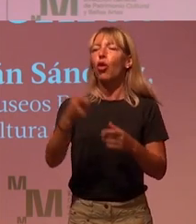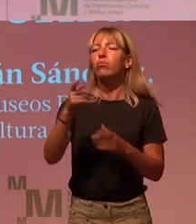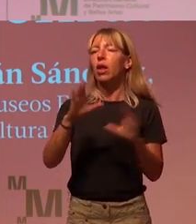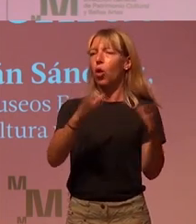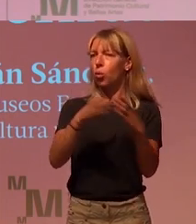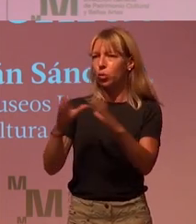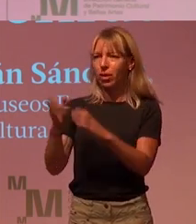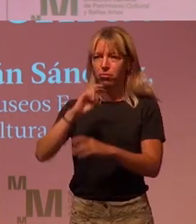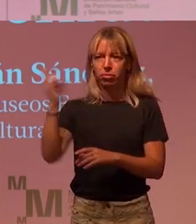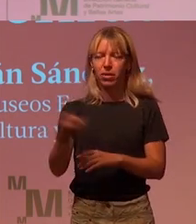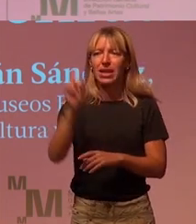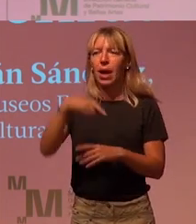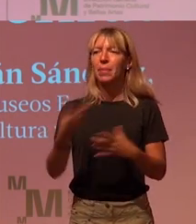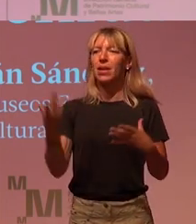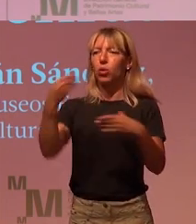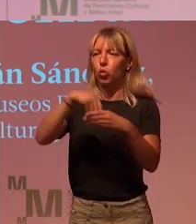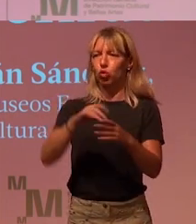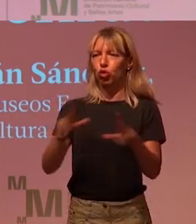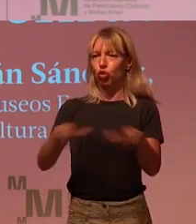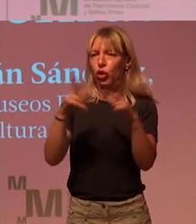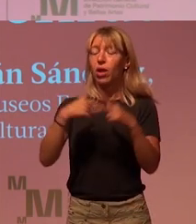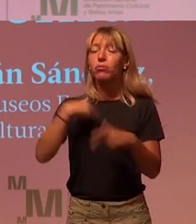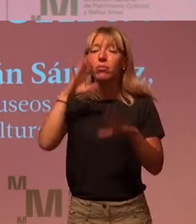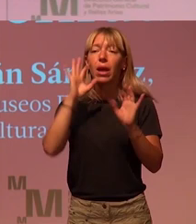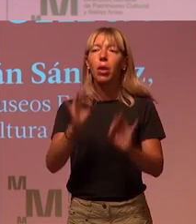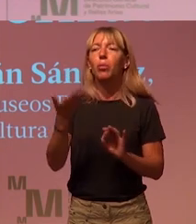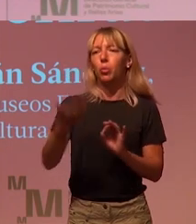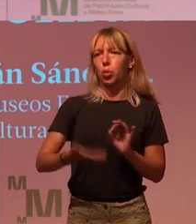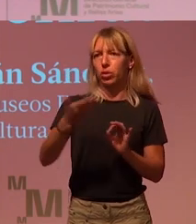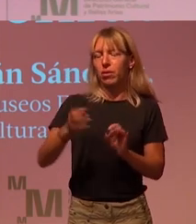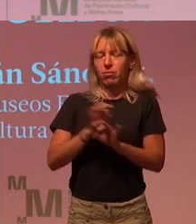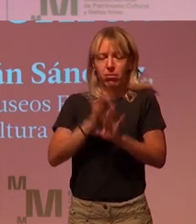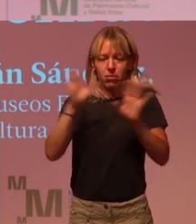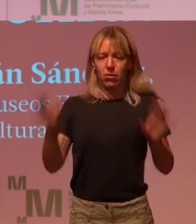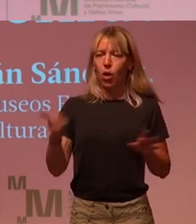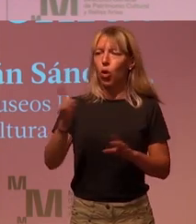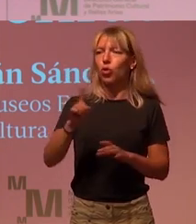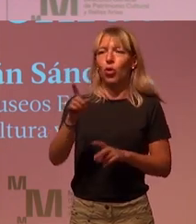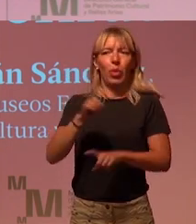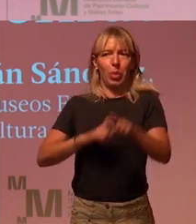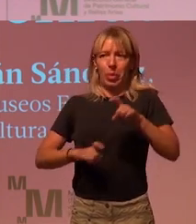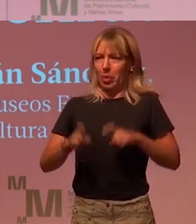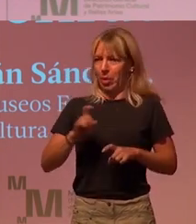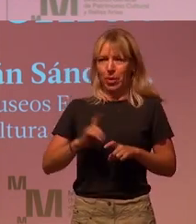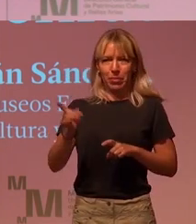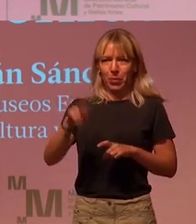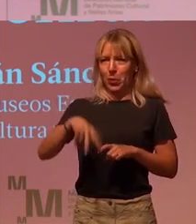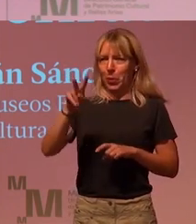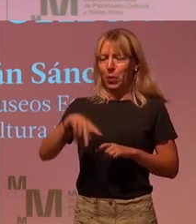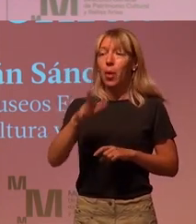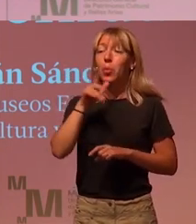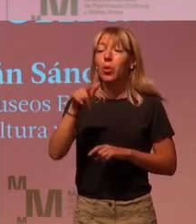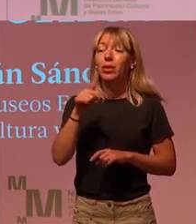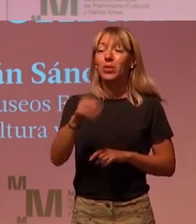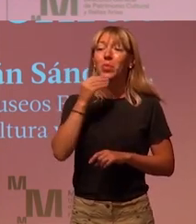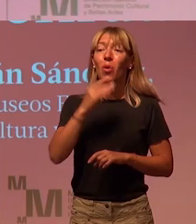las comunidades e inclusión social. Yo creo que es importante, por supuesto, no retroceder, y por eso